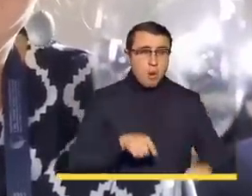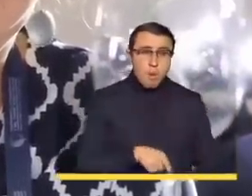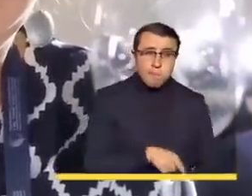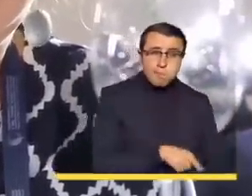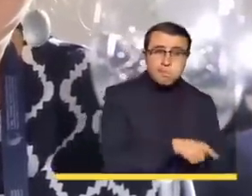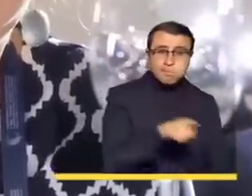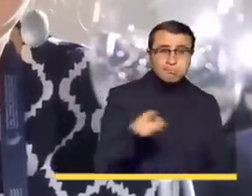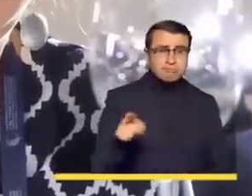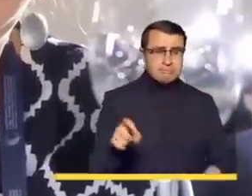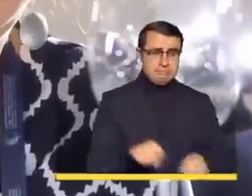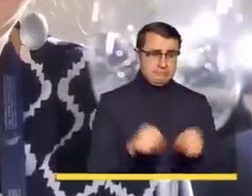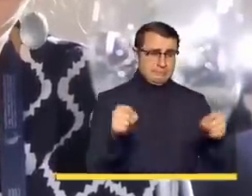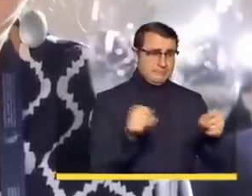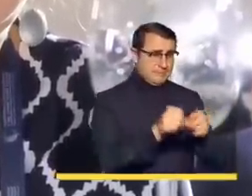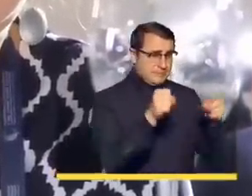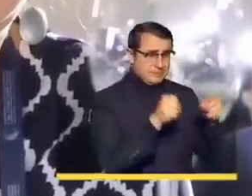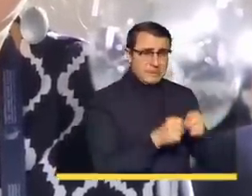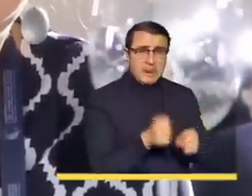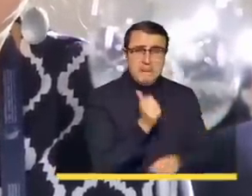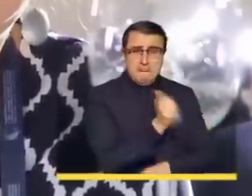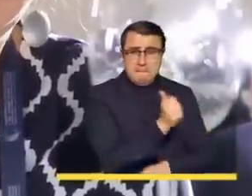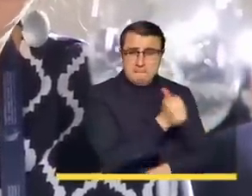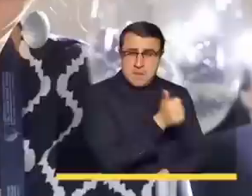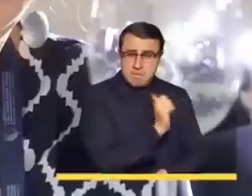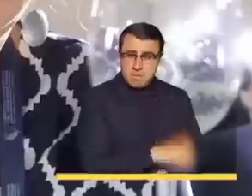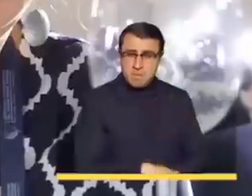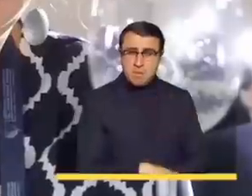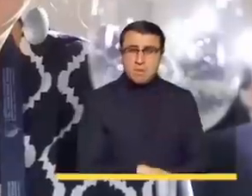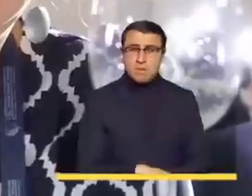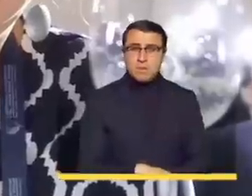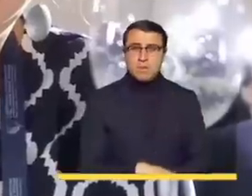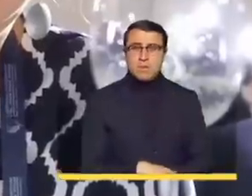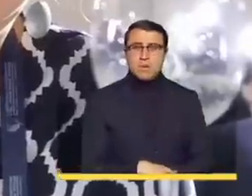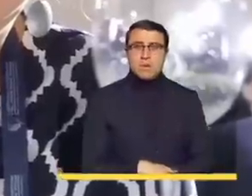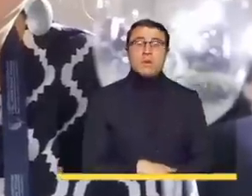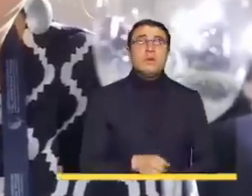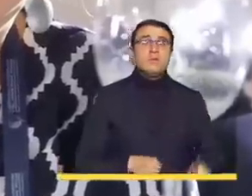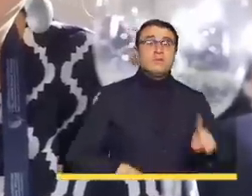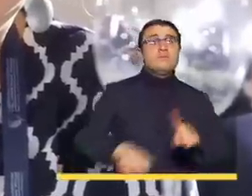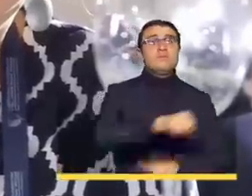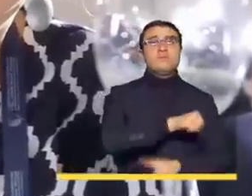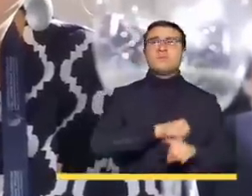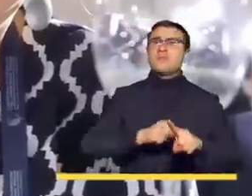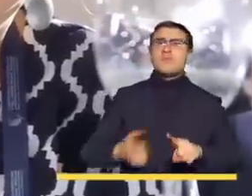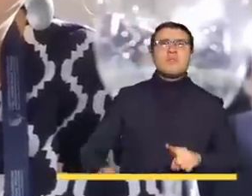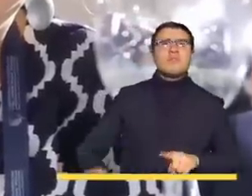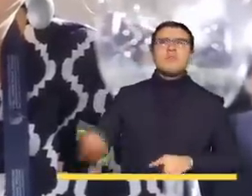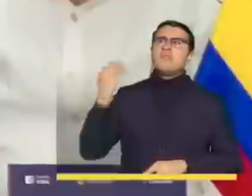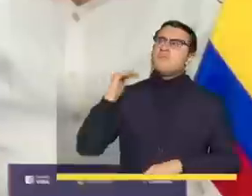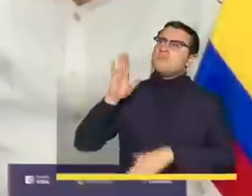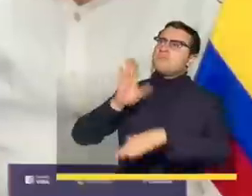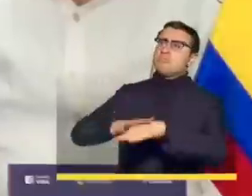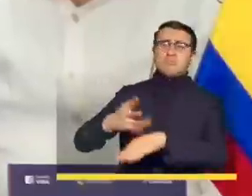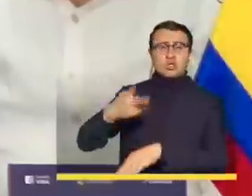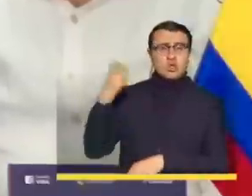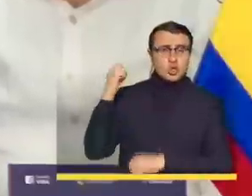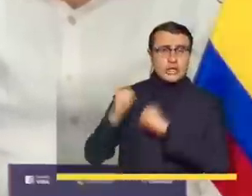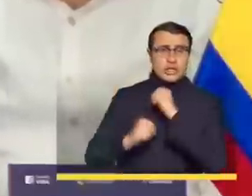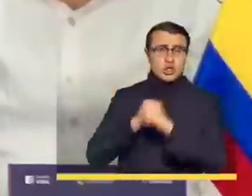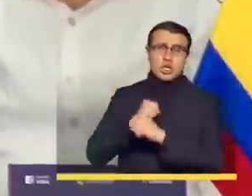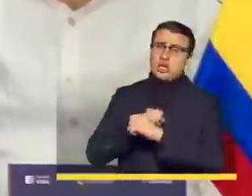la autodestrucción. La sociedad que le gritó a todos nuestros países hace dos